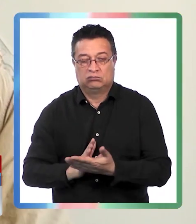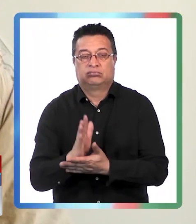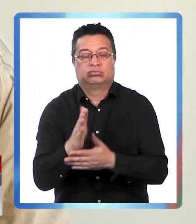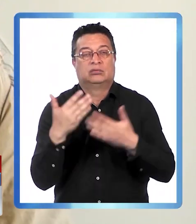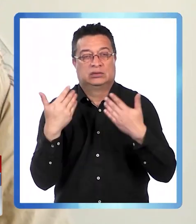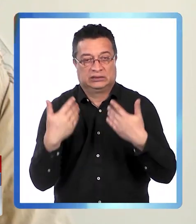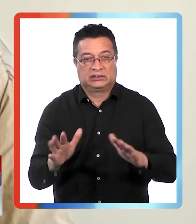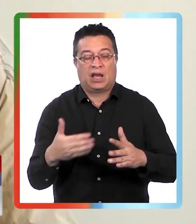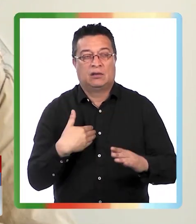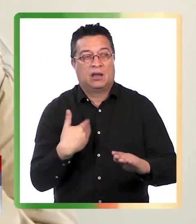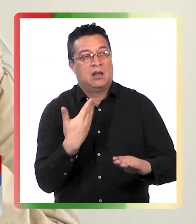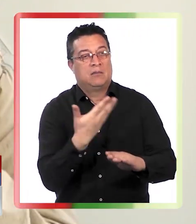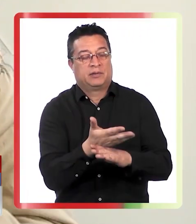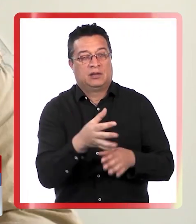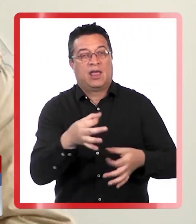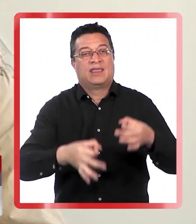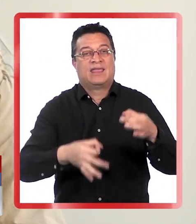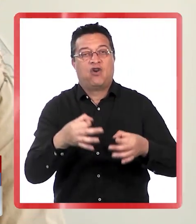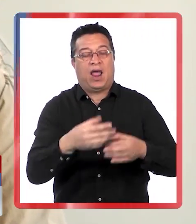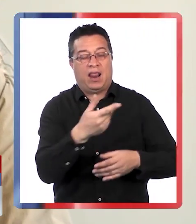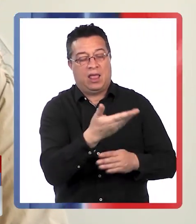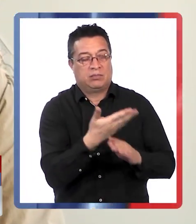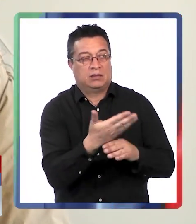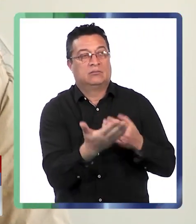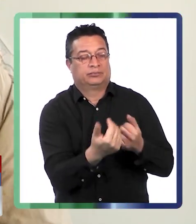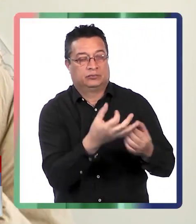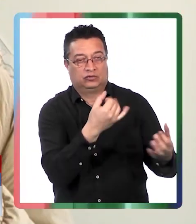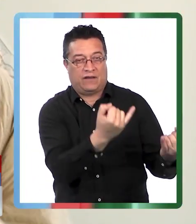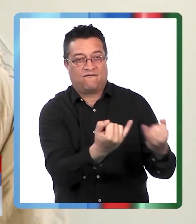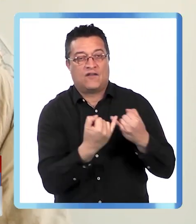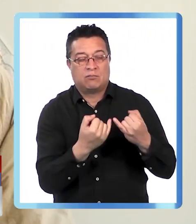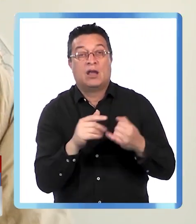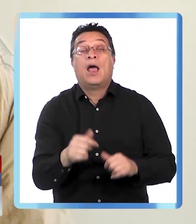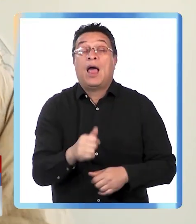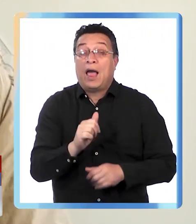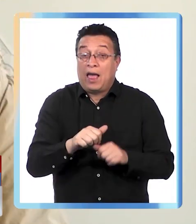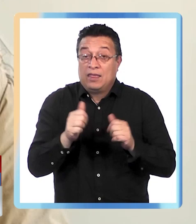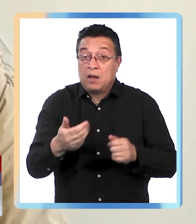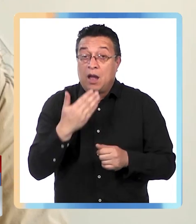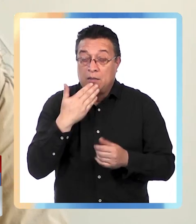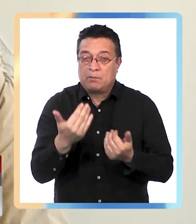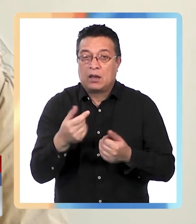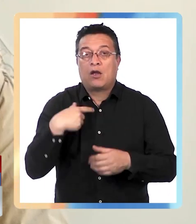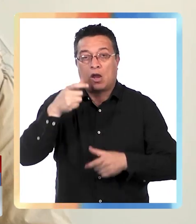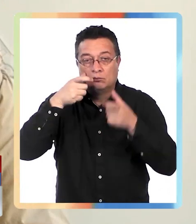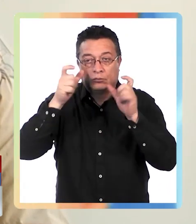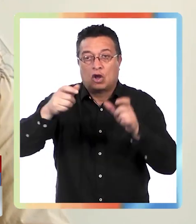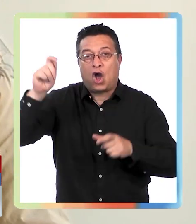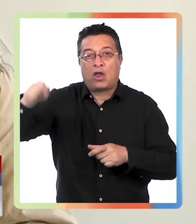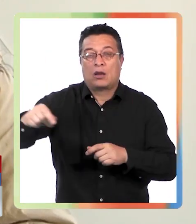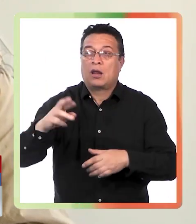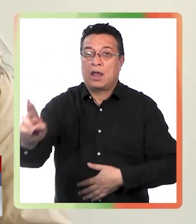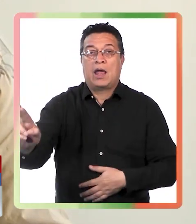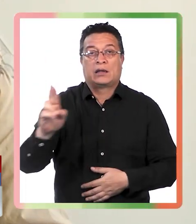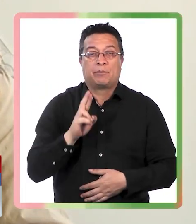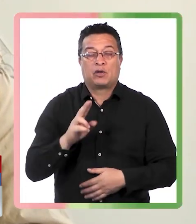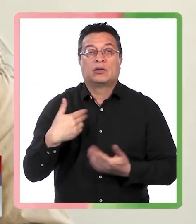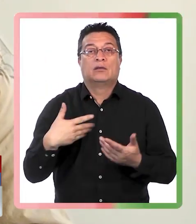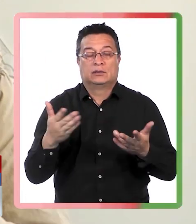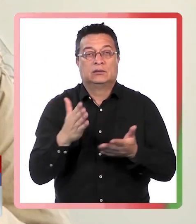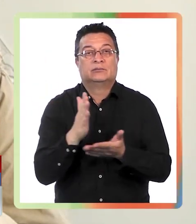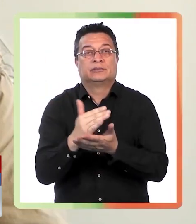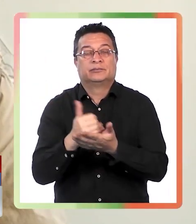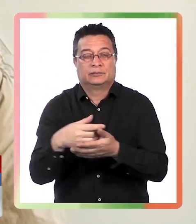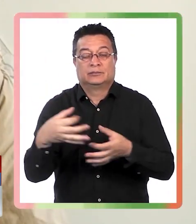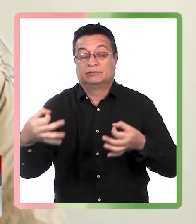iniciado, como bien saben, una solicitud al Tribunal Electoral Regional. Y por otro lado también seguimos a la espera de que Contraloría responda lo que tiene que ver con